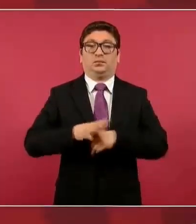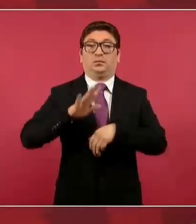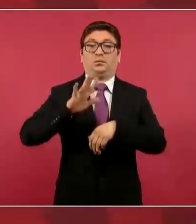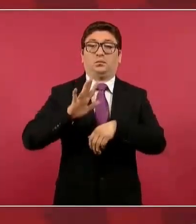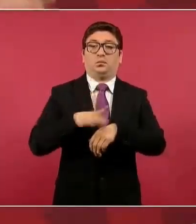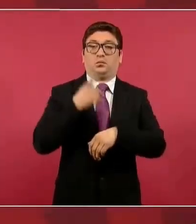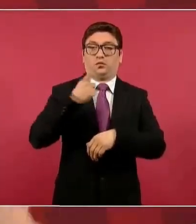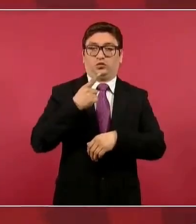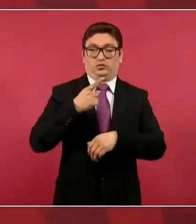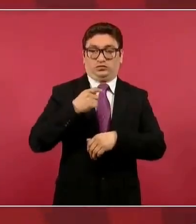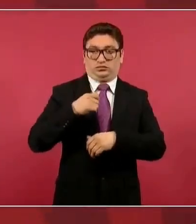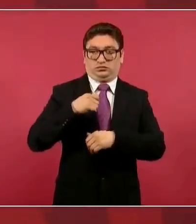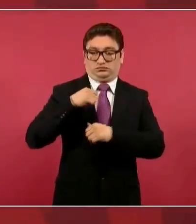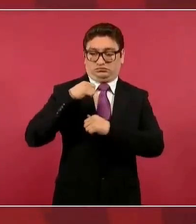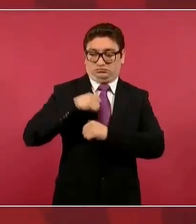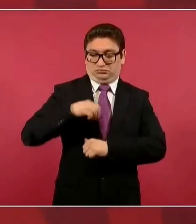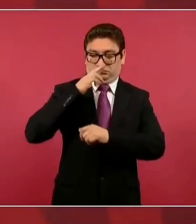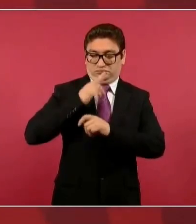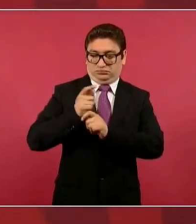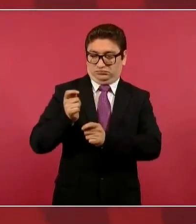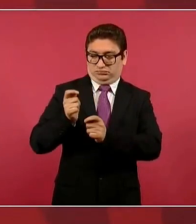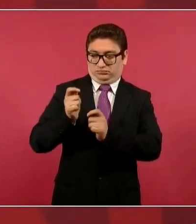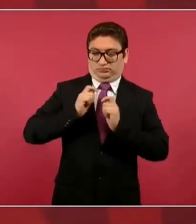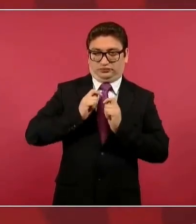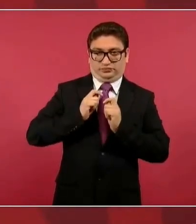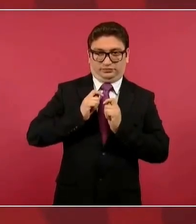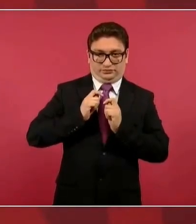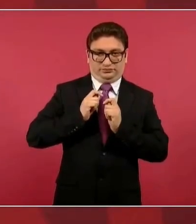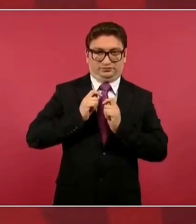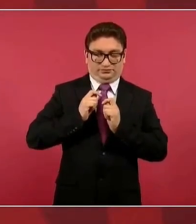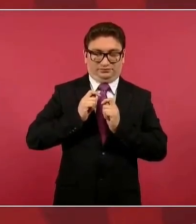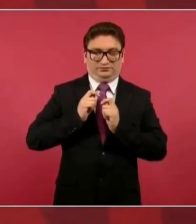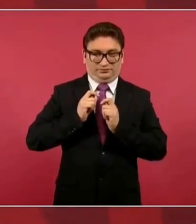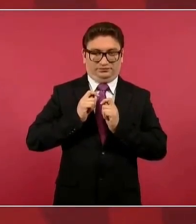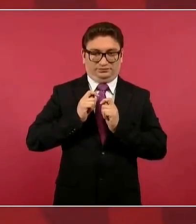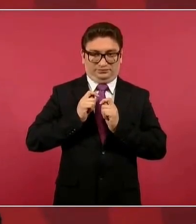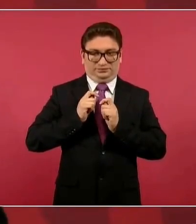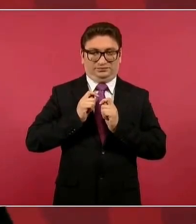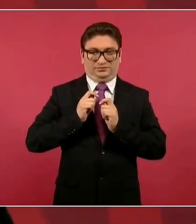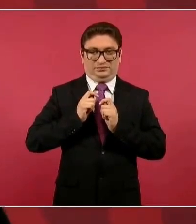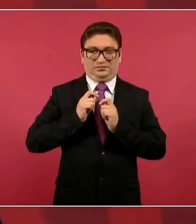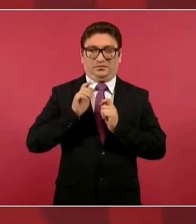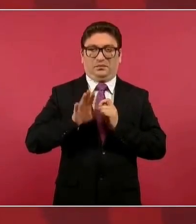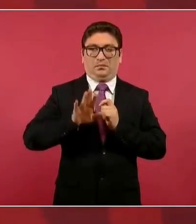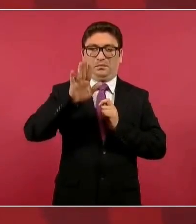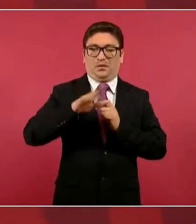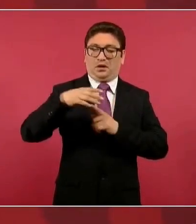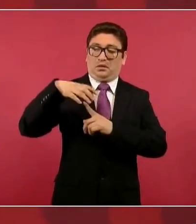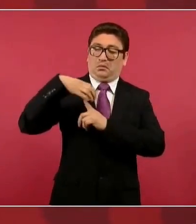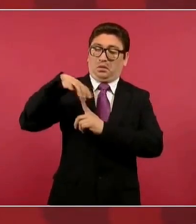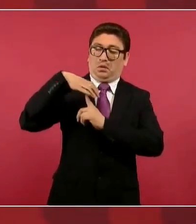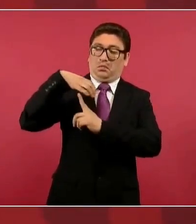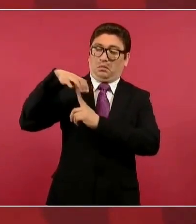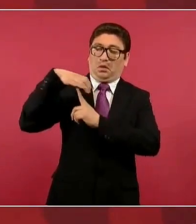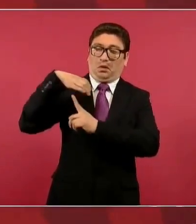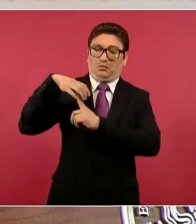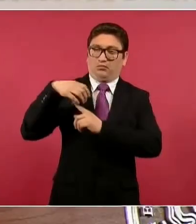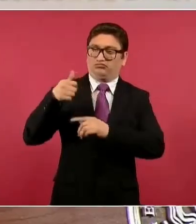llegamos, o sea, sonó la campana, sonó el timbre, y es como los que